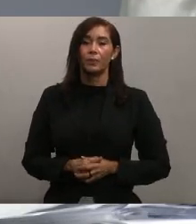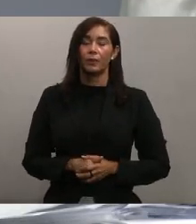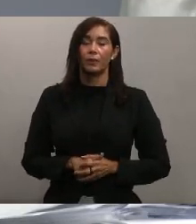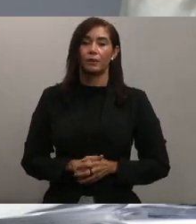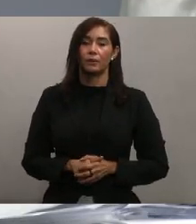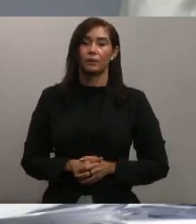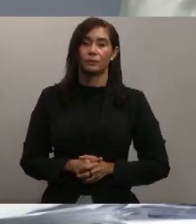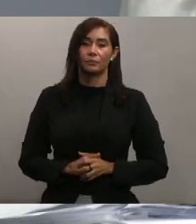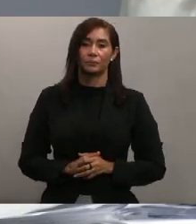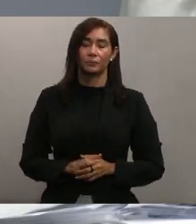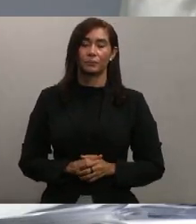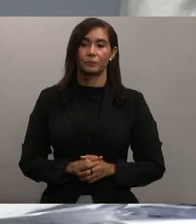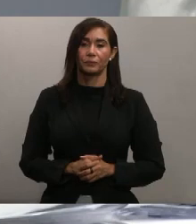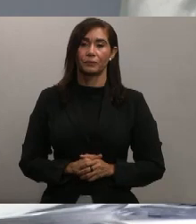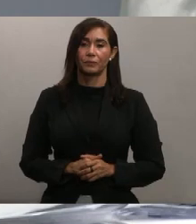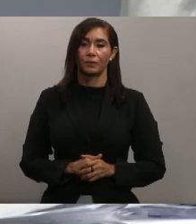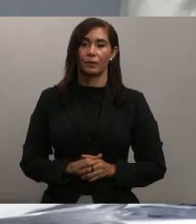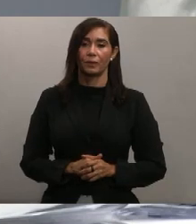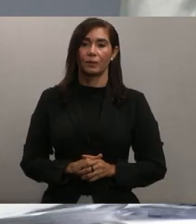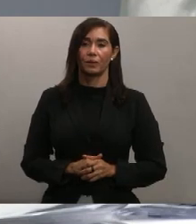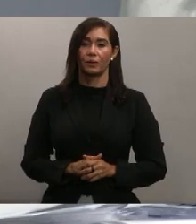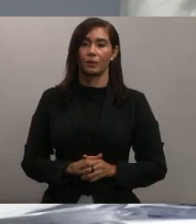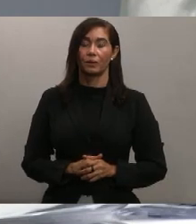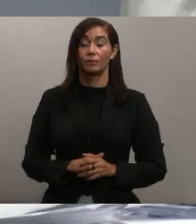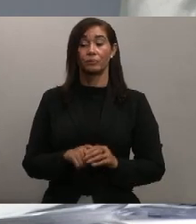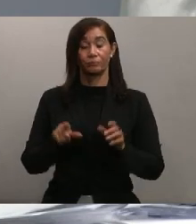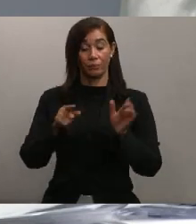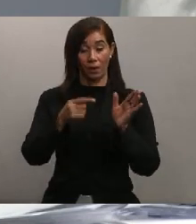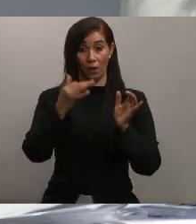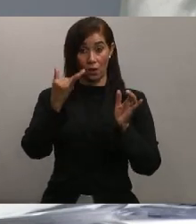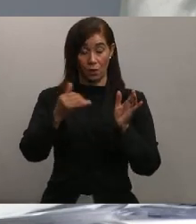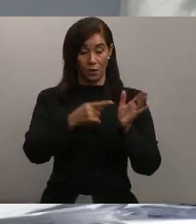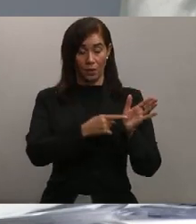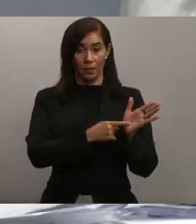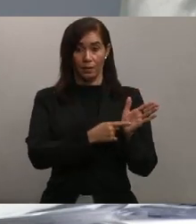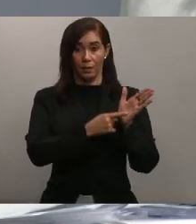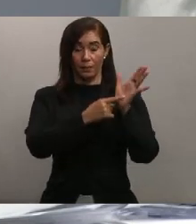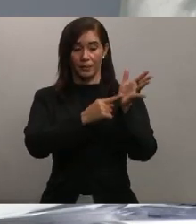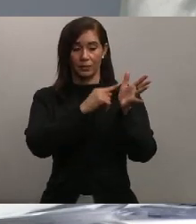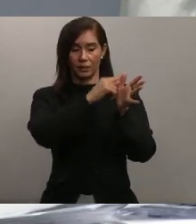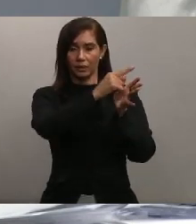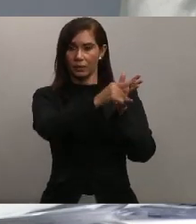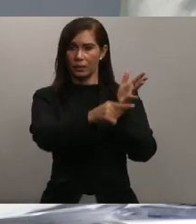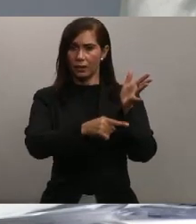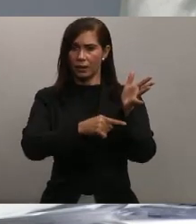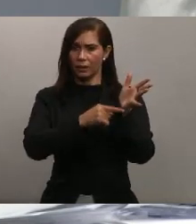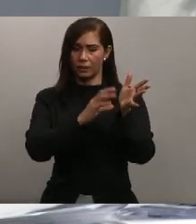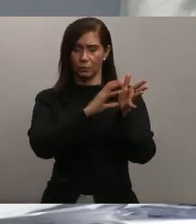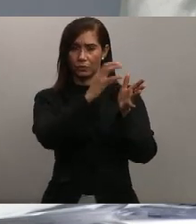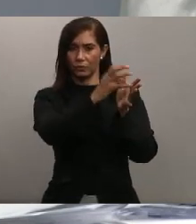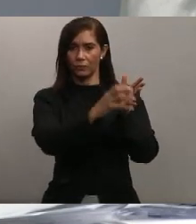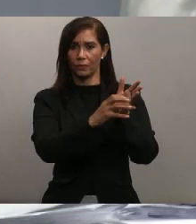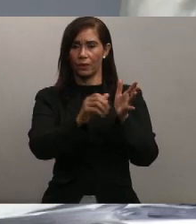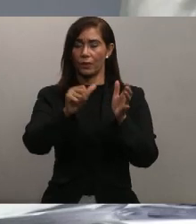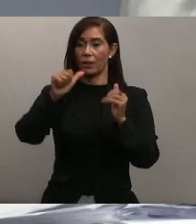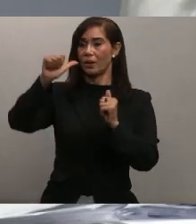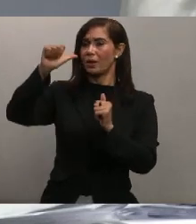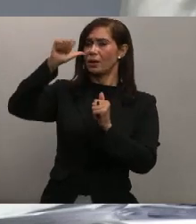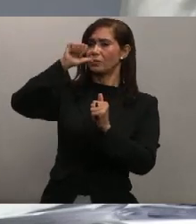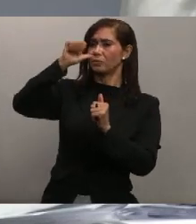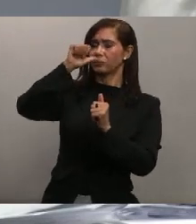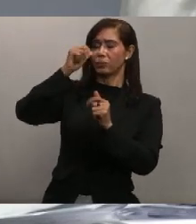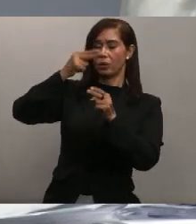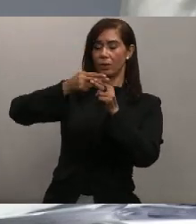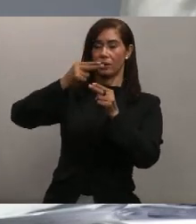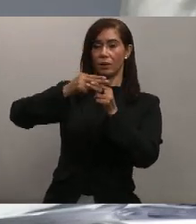queremos presentar el cuadro referente a la situación del Clerén, que se ha convertido en